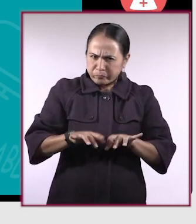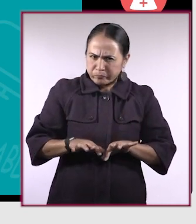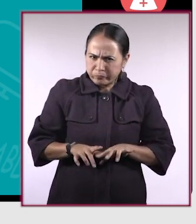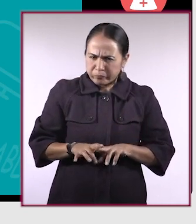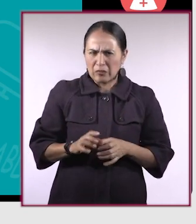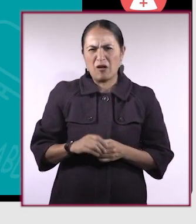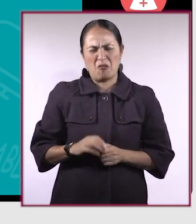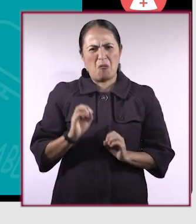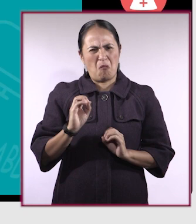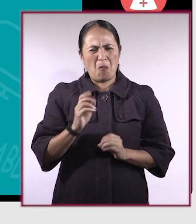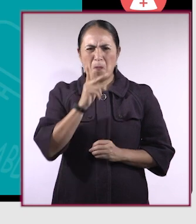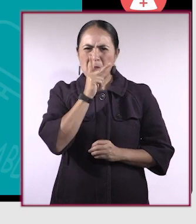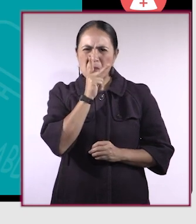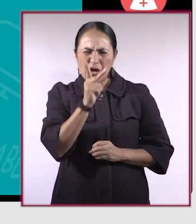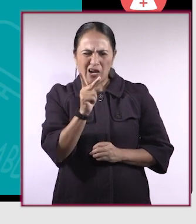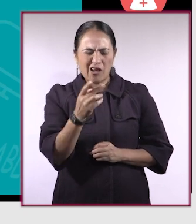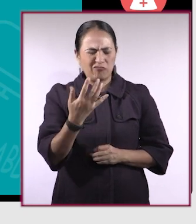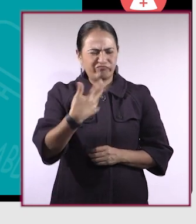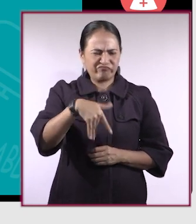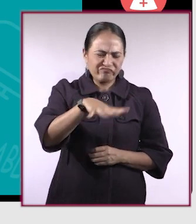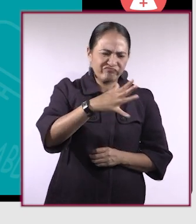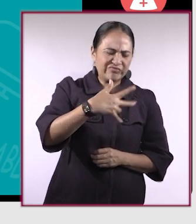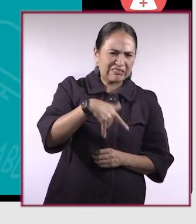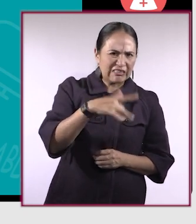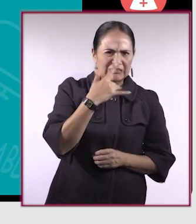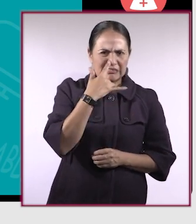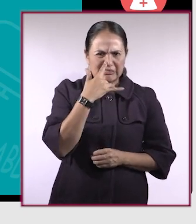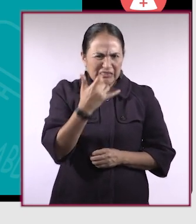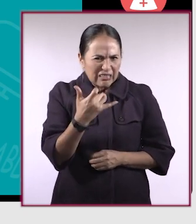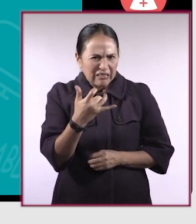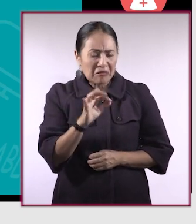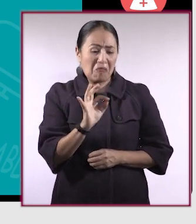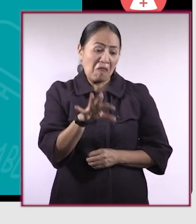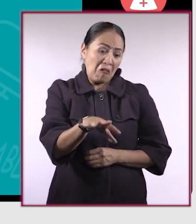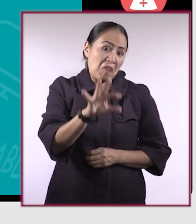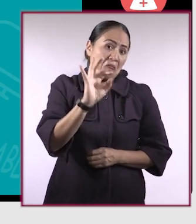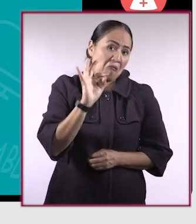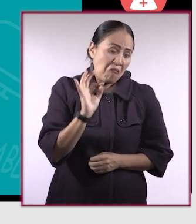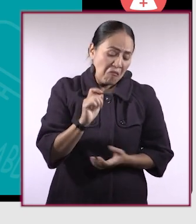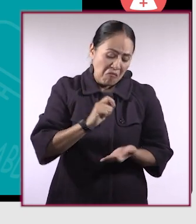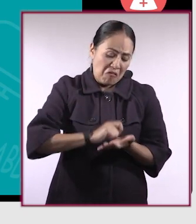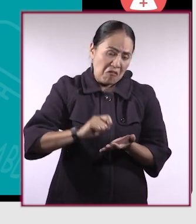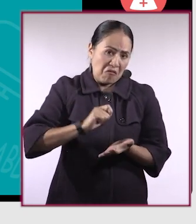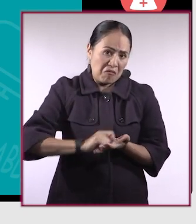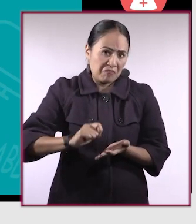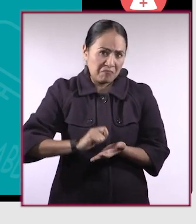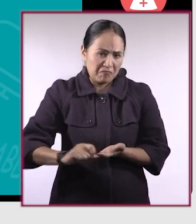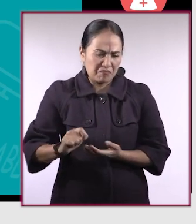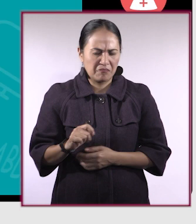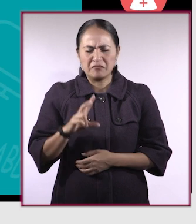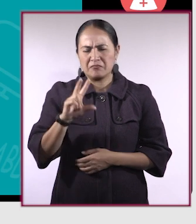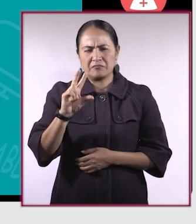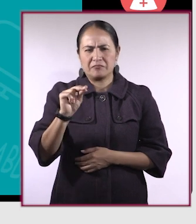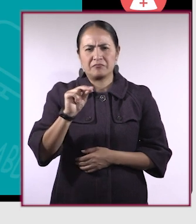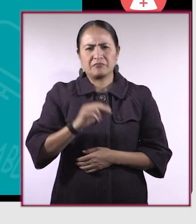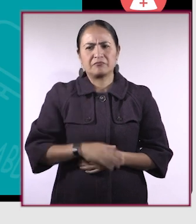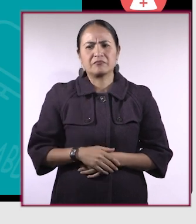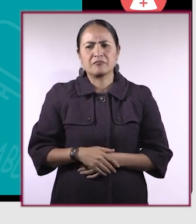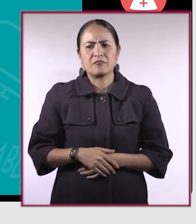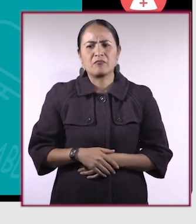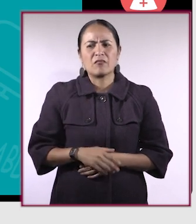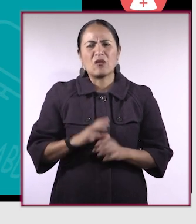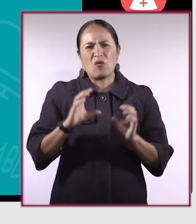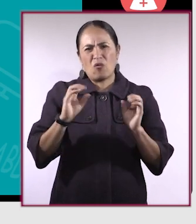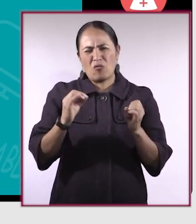buscar palabras rebuscadas o palabras que suenen o que tengan una, ya sea